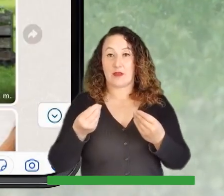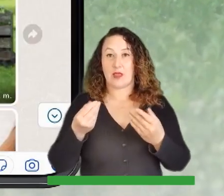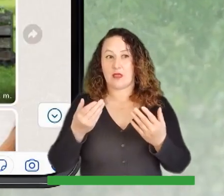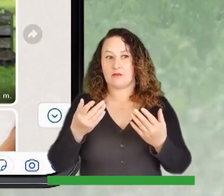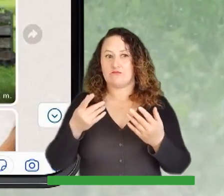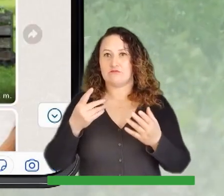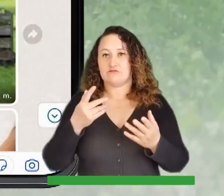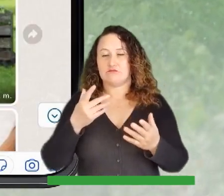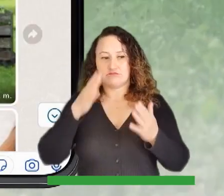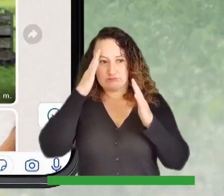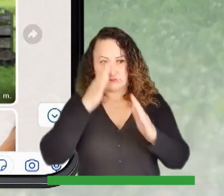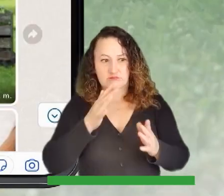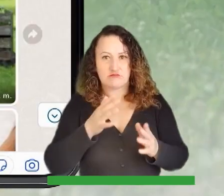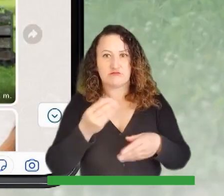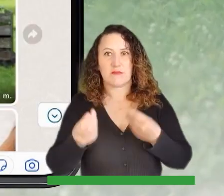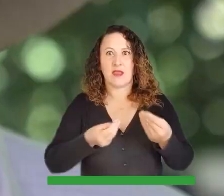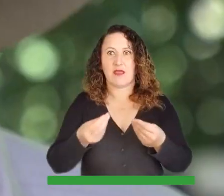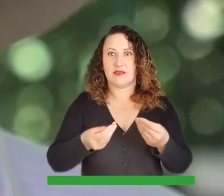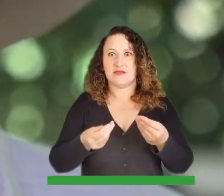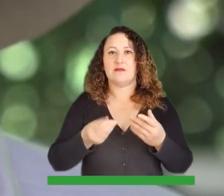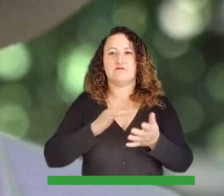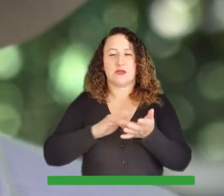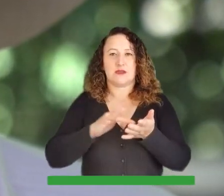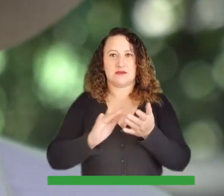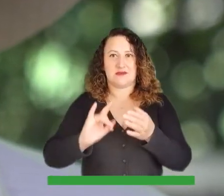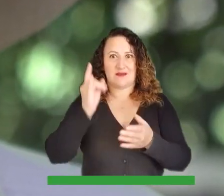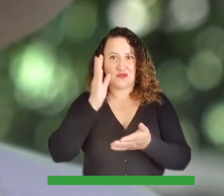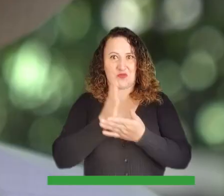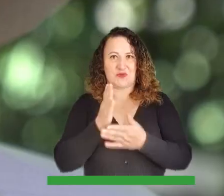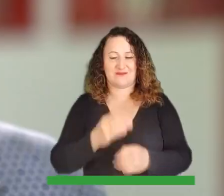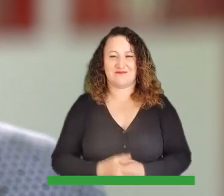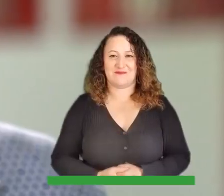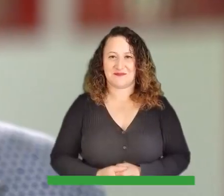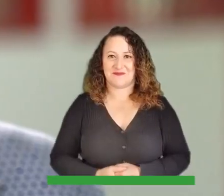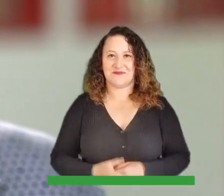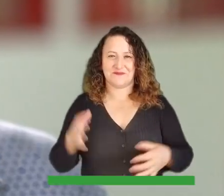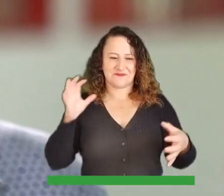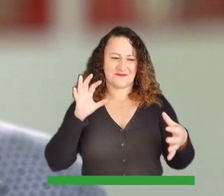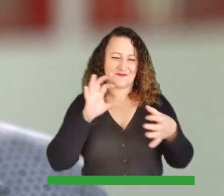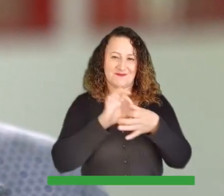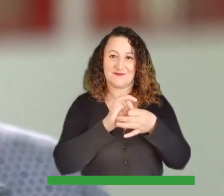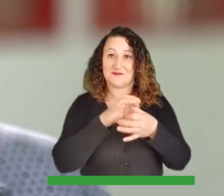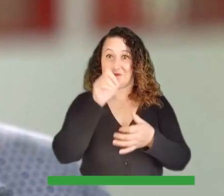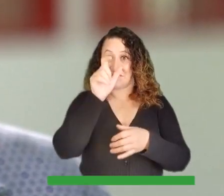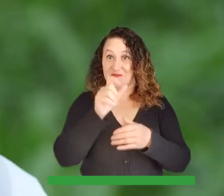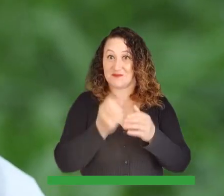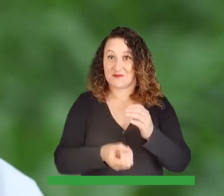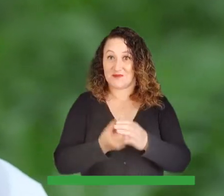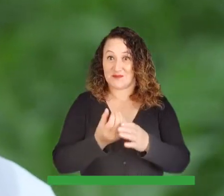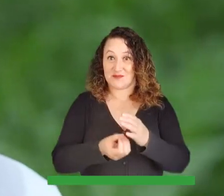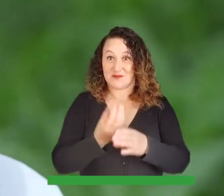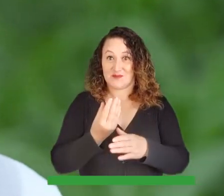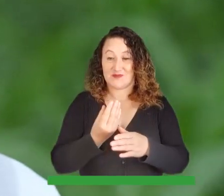contrarrestar las posibles emergencias. Así es como, de la mano del productor,